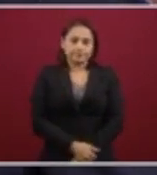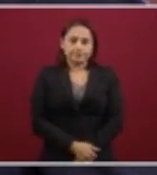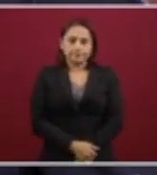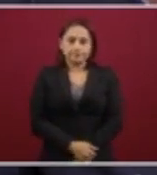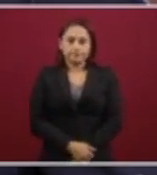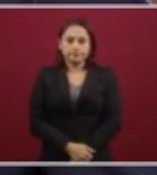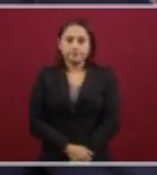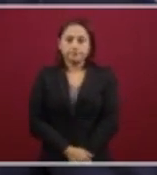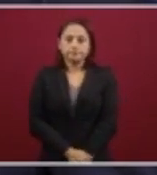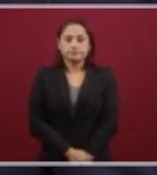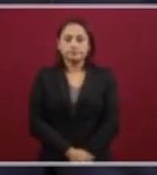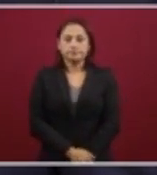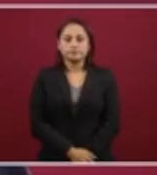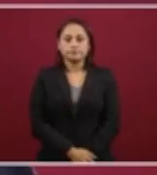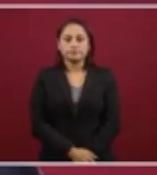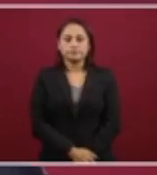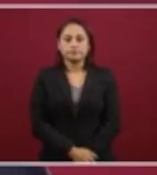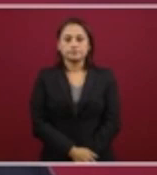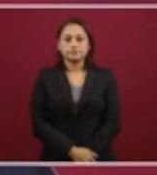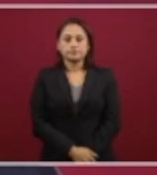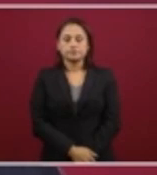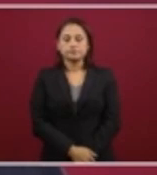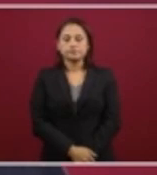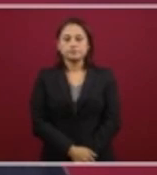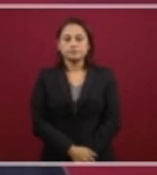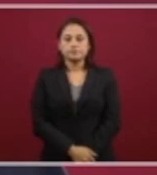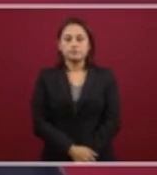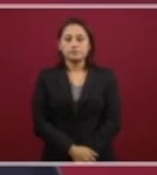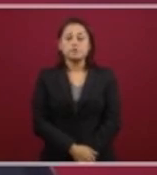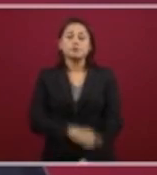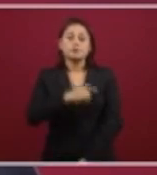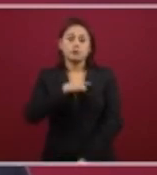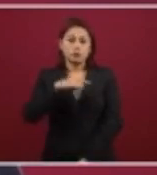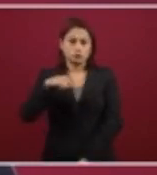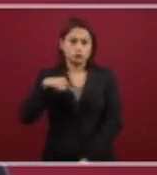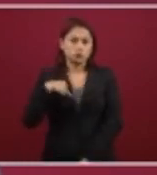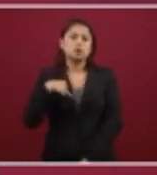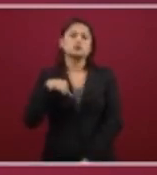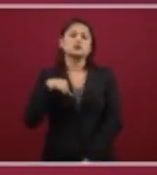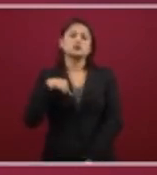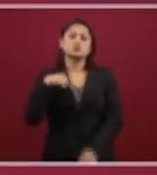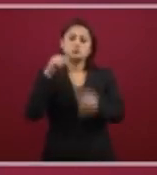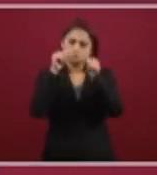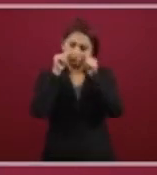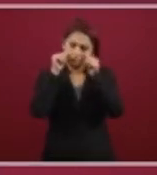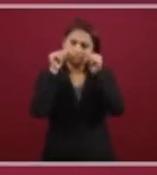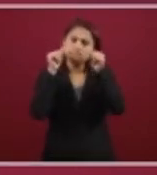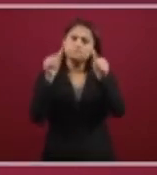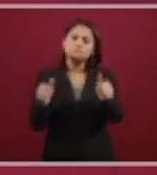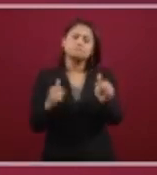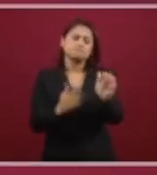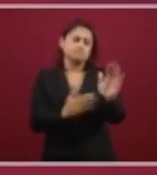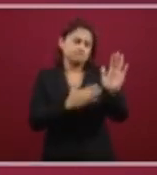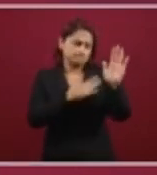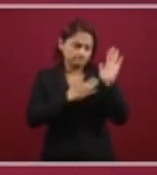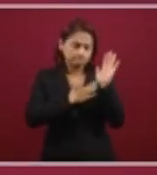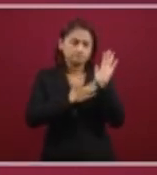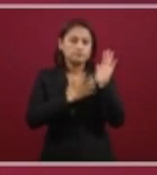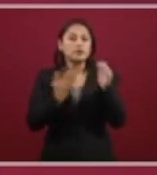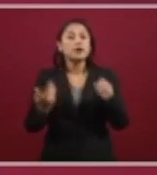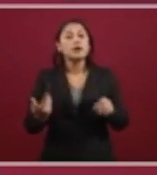Nosotros estamos con ese compromiso. En el caso de las universidades,